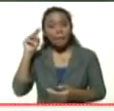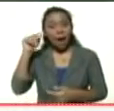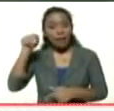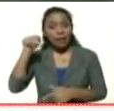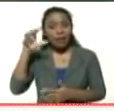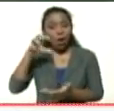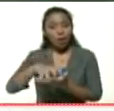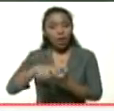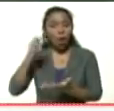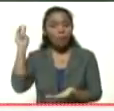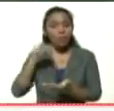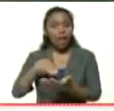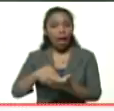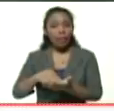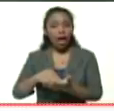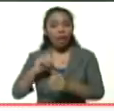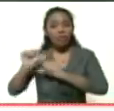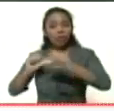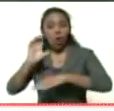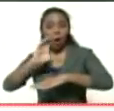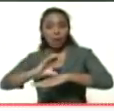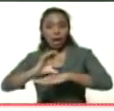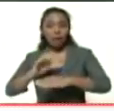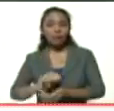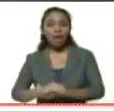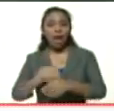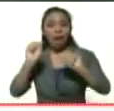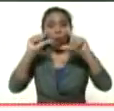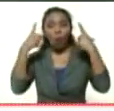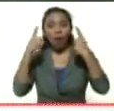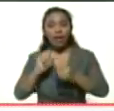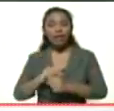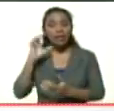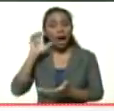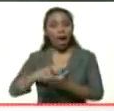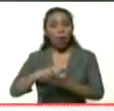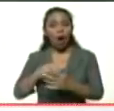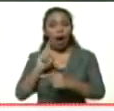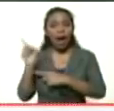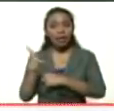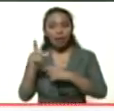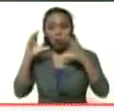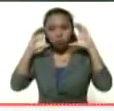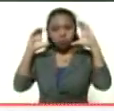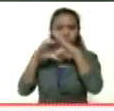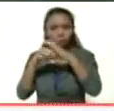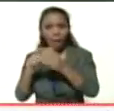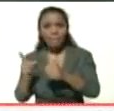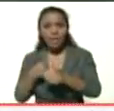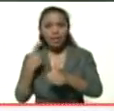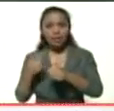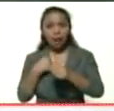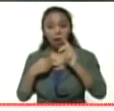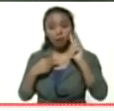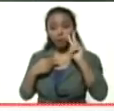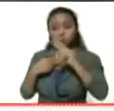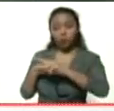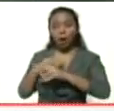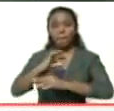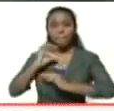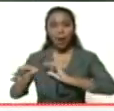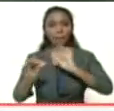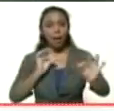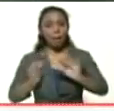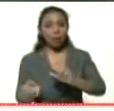estados Miranda, Distrito Capital, La Guaira y Aragua. Ese es el foco principal de infección